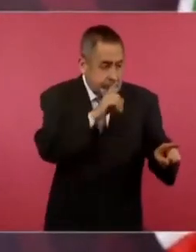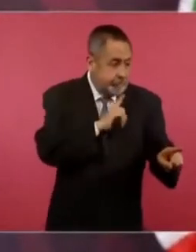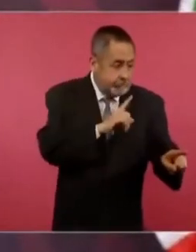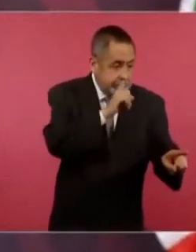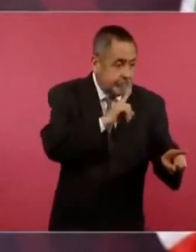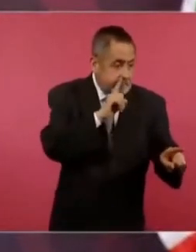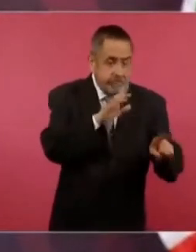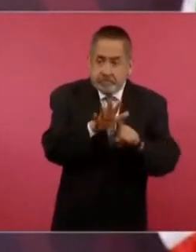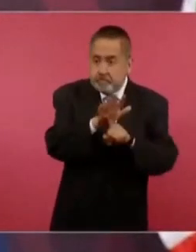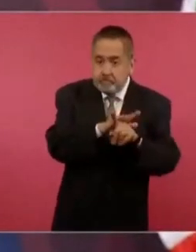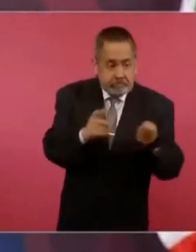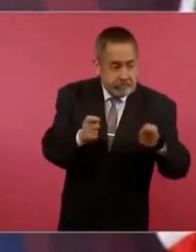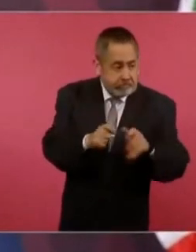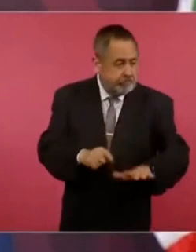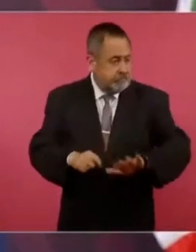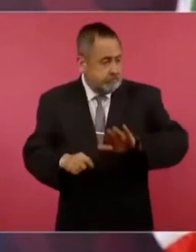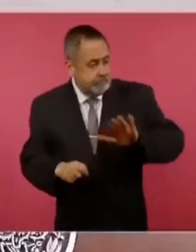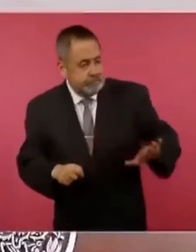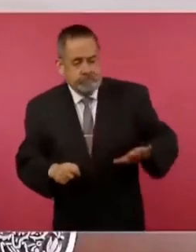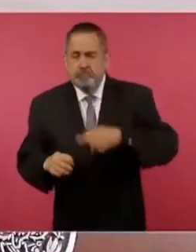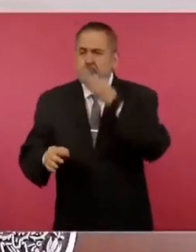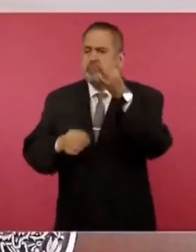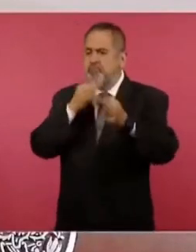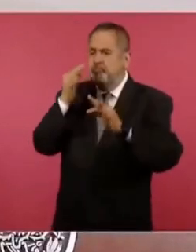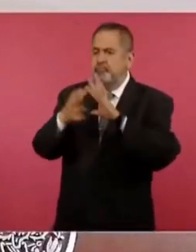la manipulación.